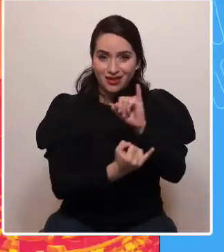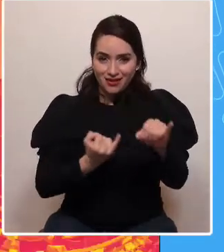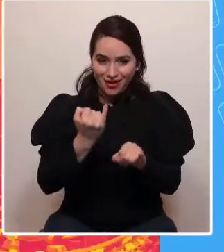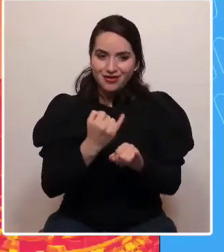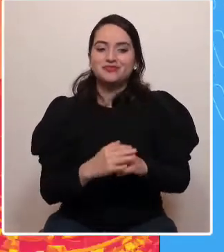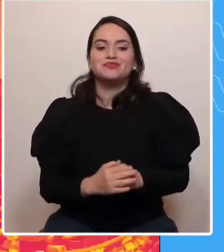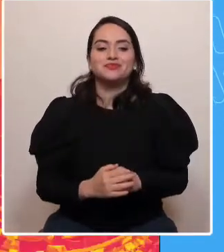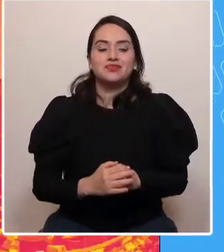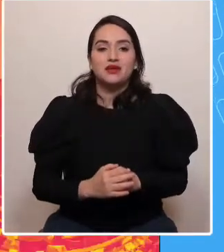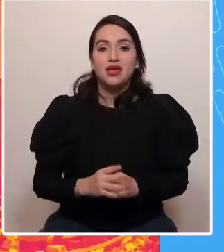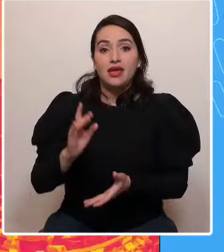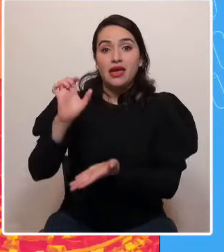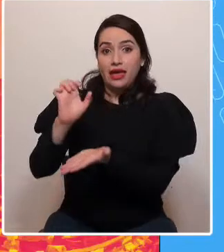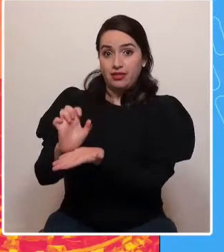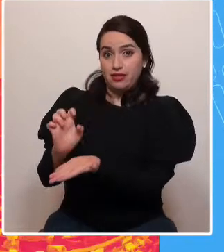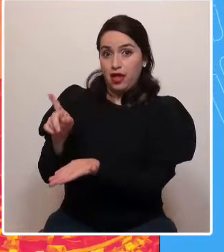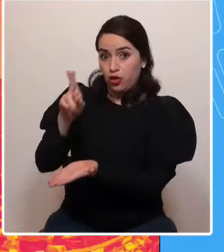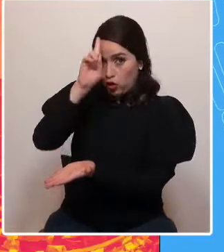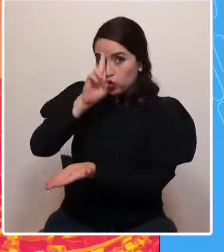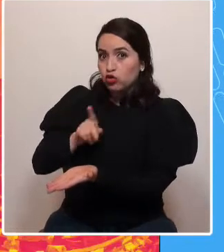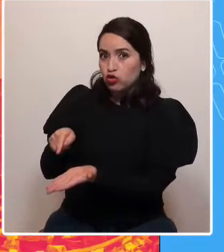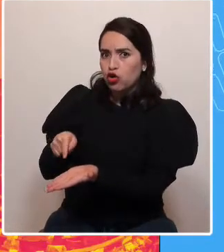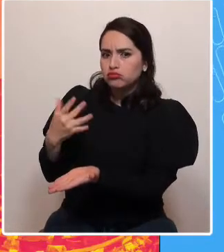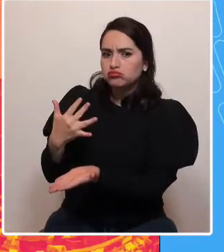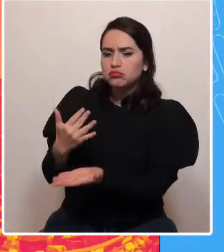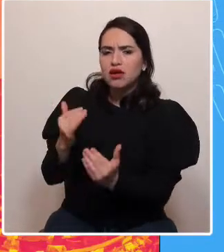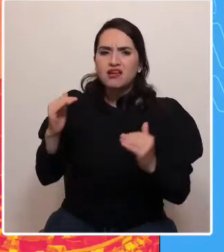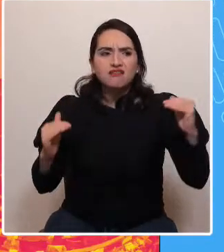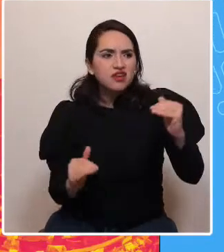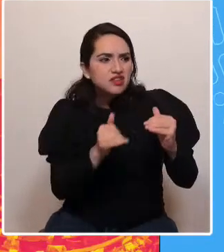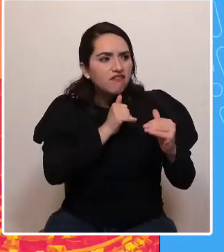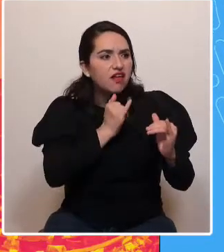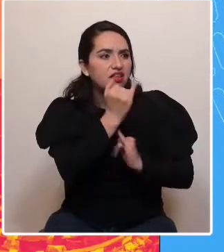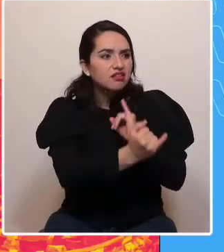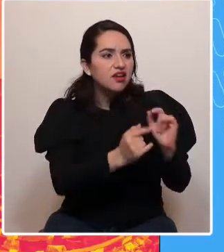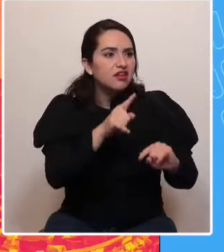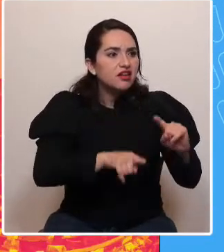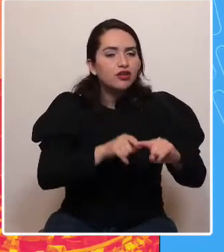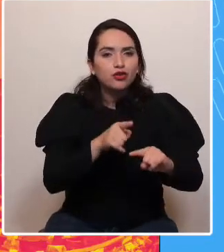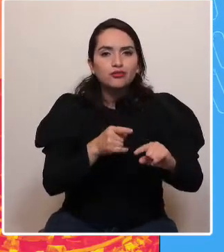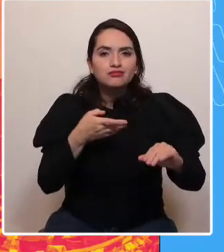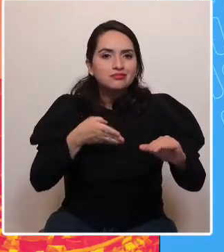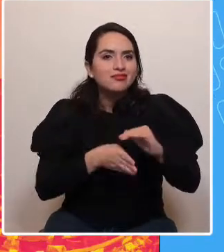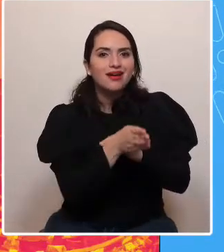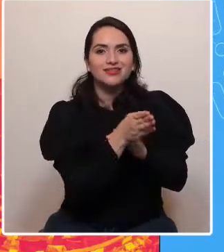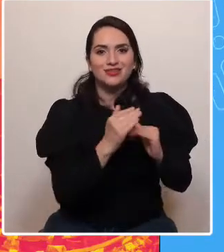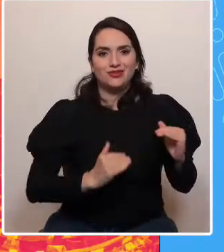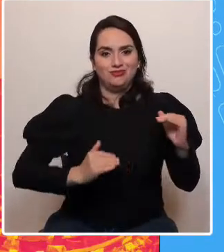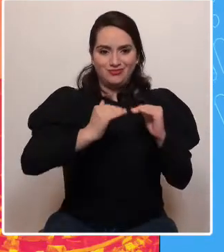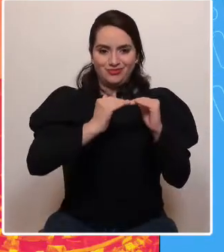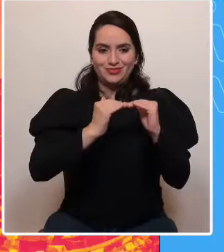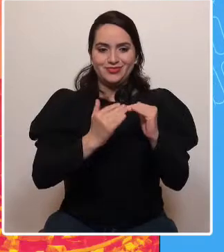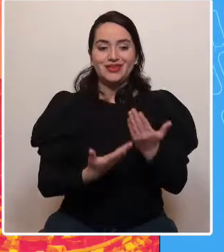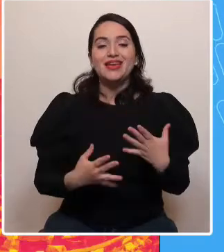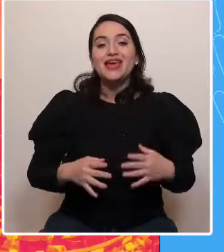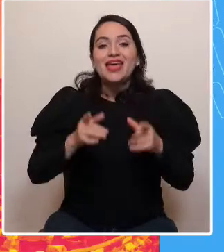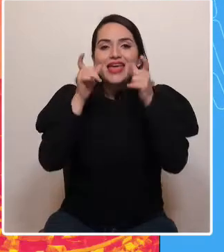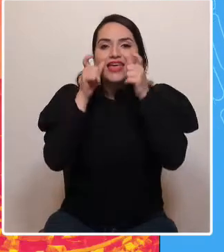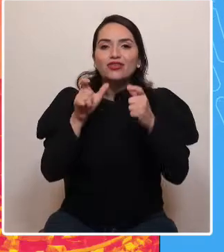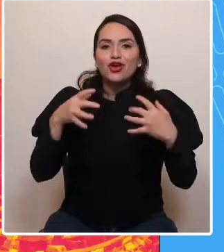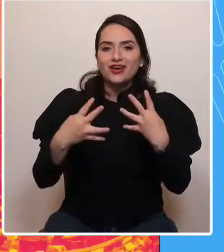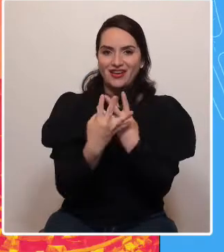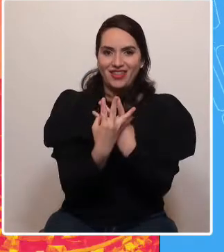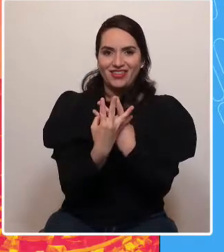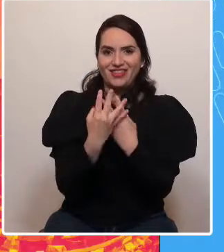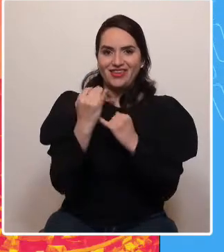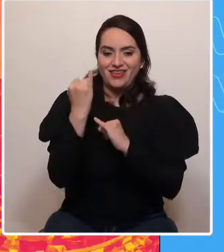rol del Estado para superar esas brechas en los territorios, un inciso relativo a la infraestructura y gestión de redes, protección